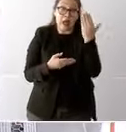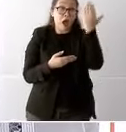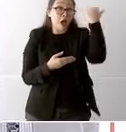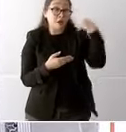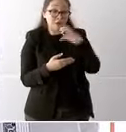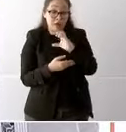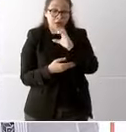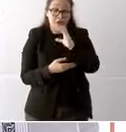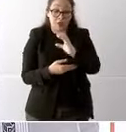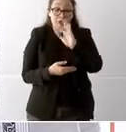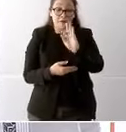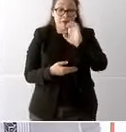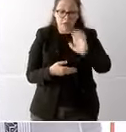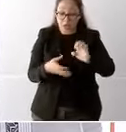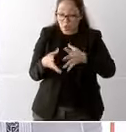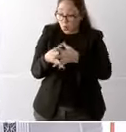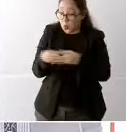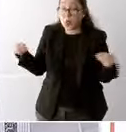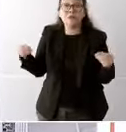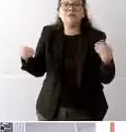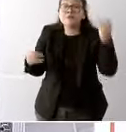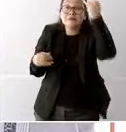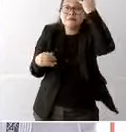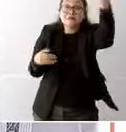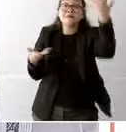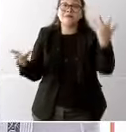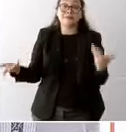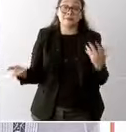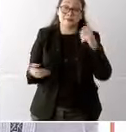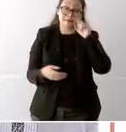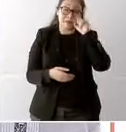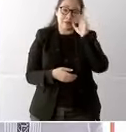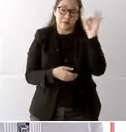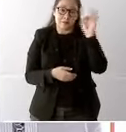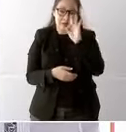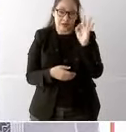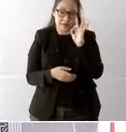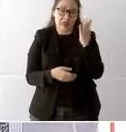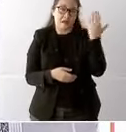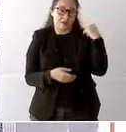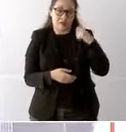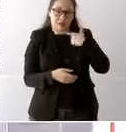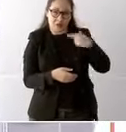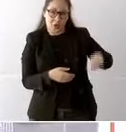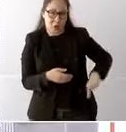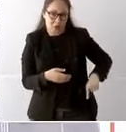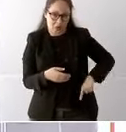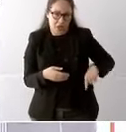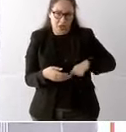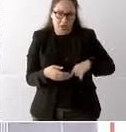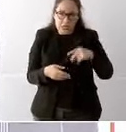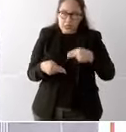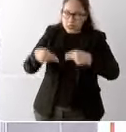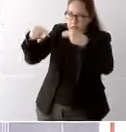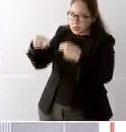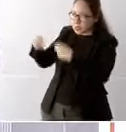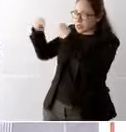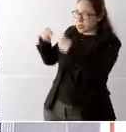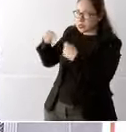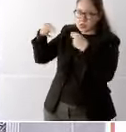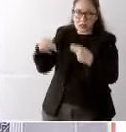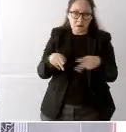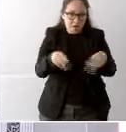de Electricidad y si le seguimos con la política privatizadora, ¿ustedes creen que